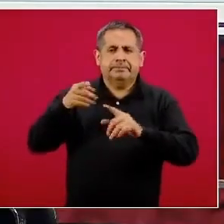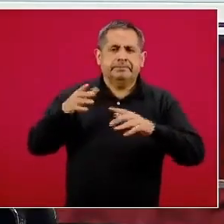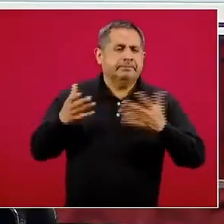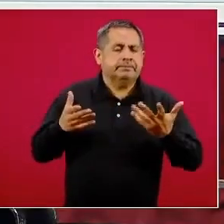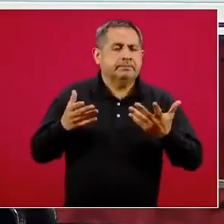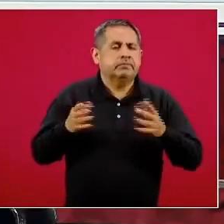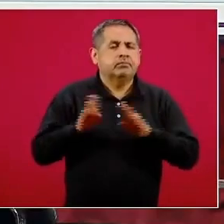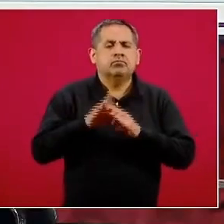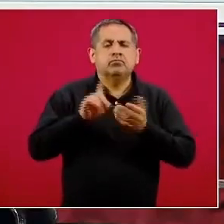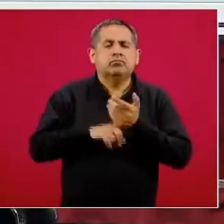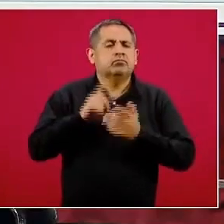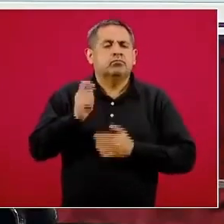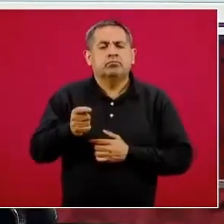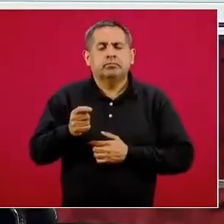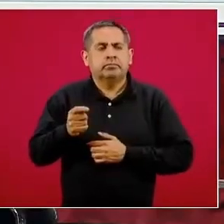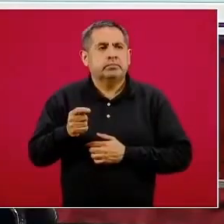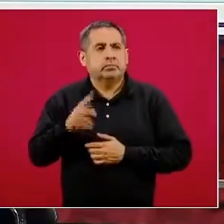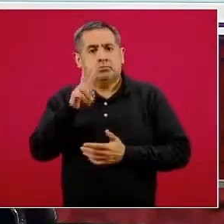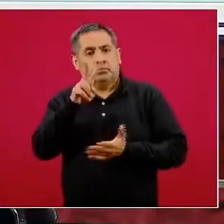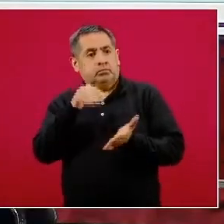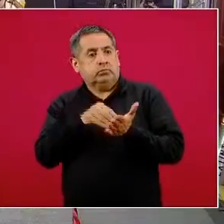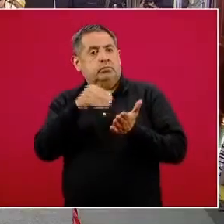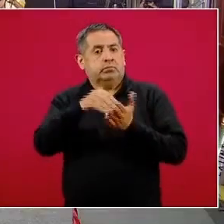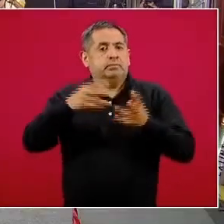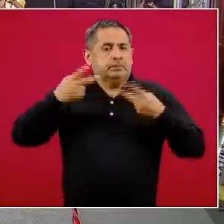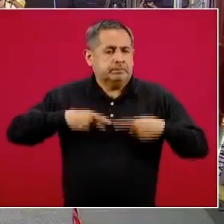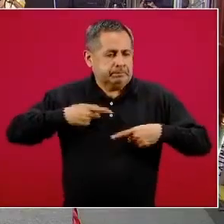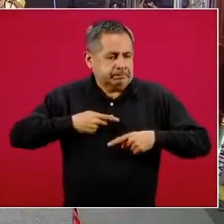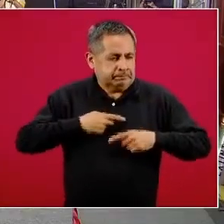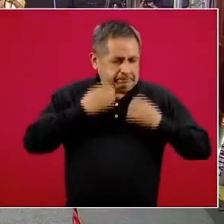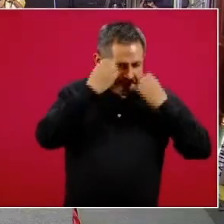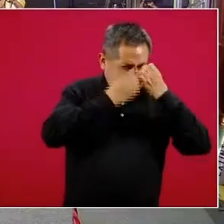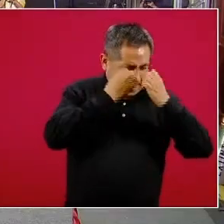clínico-epidemiológica de ya más de 2 millones de personas.